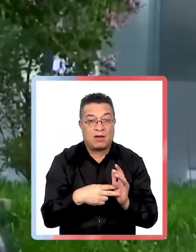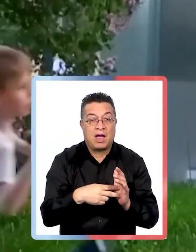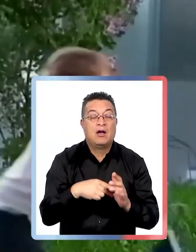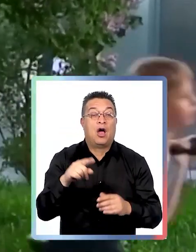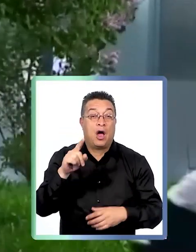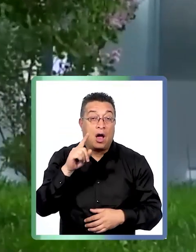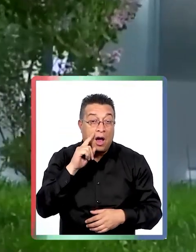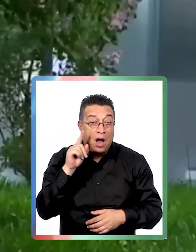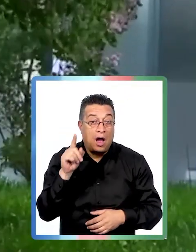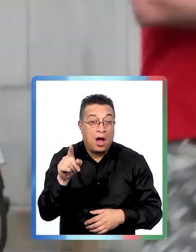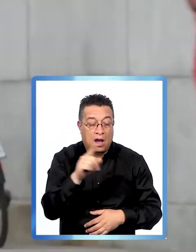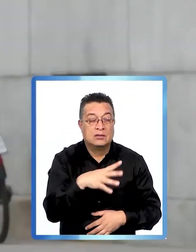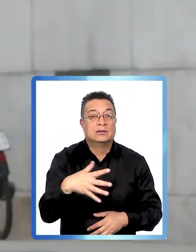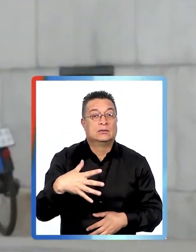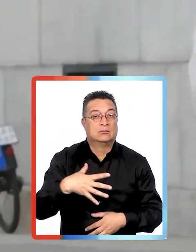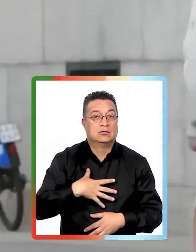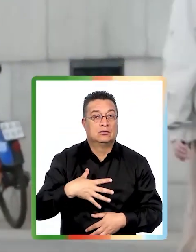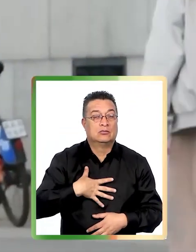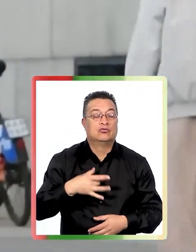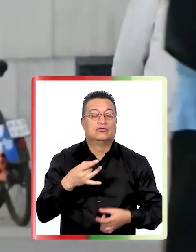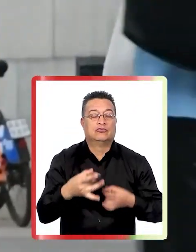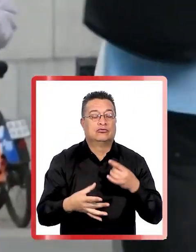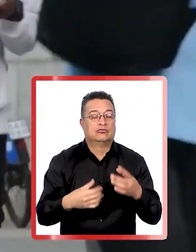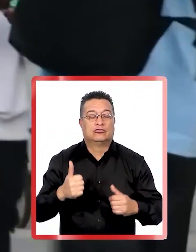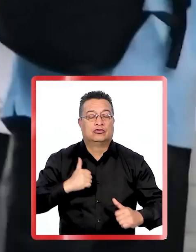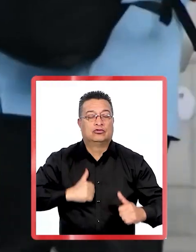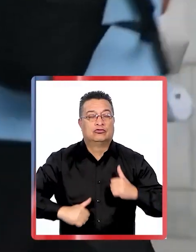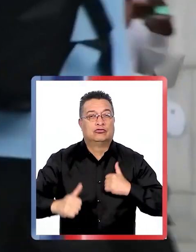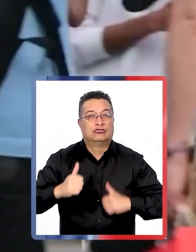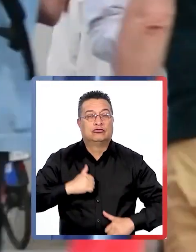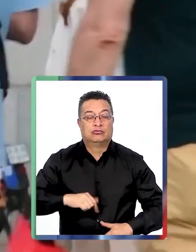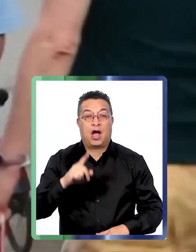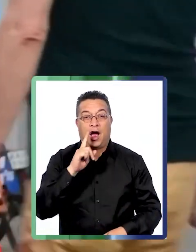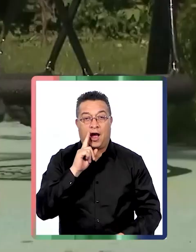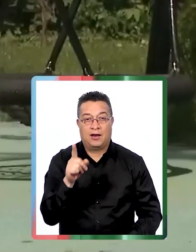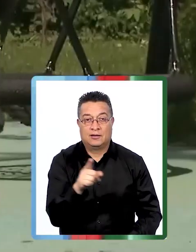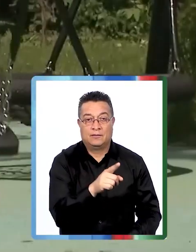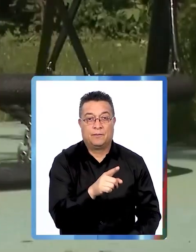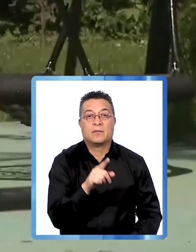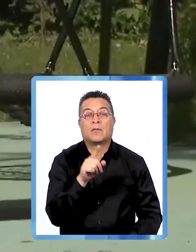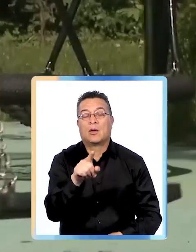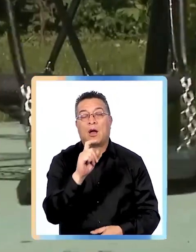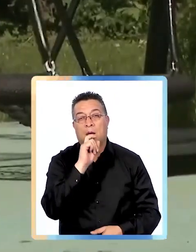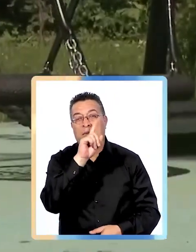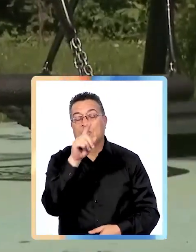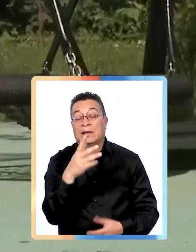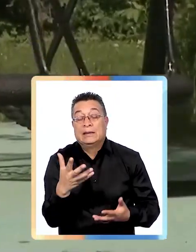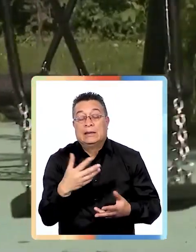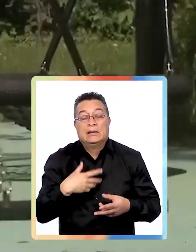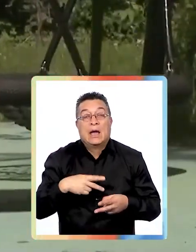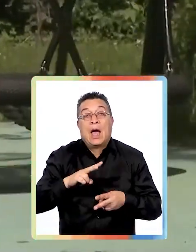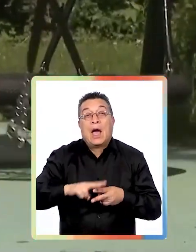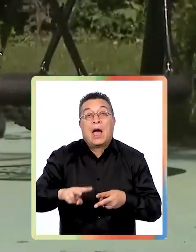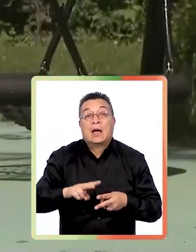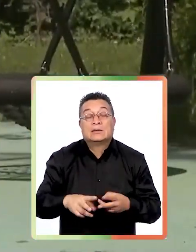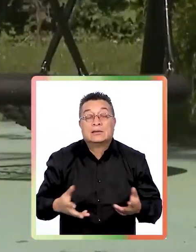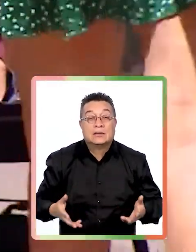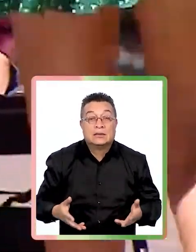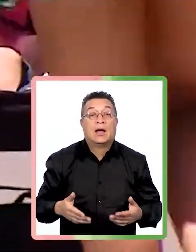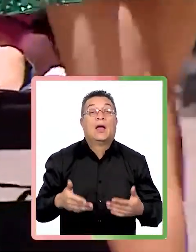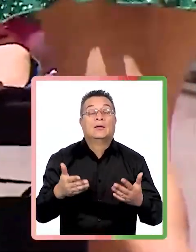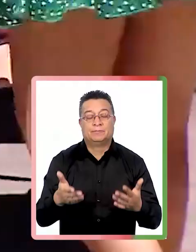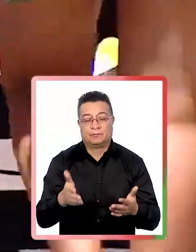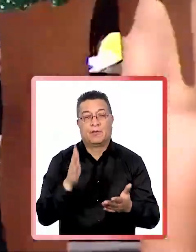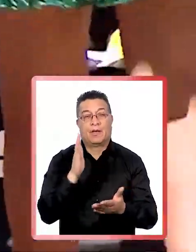problemas y existe cierto temor al dolor y al sufrimiento. Ahora, tú me preguntaste qué se puede hacer.